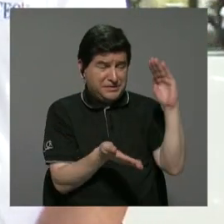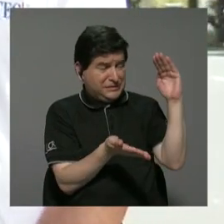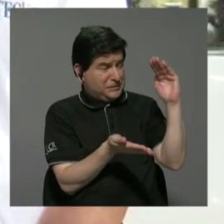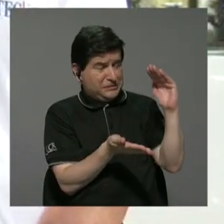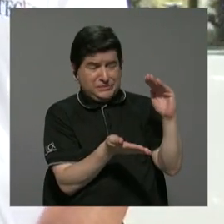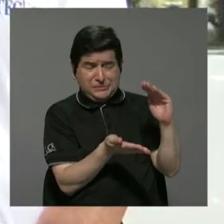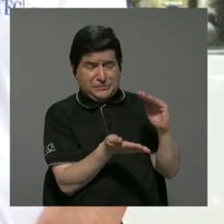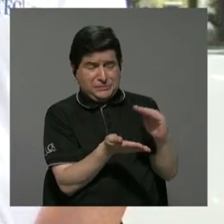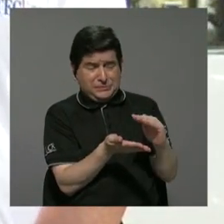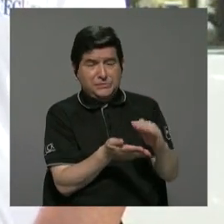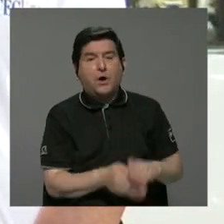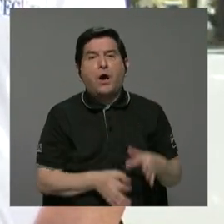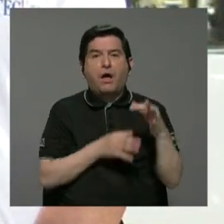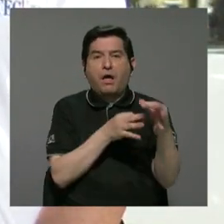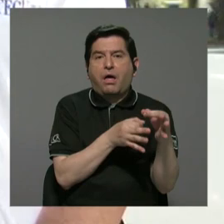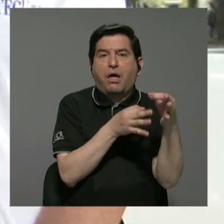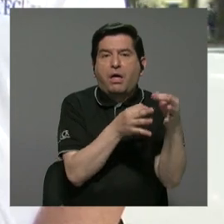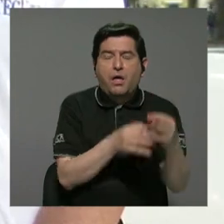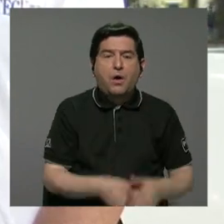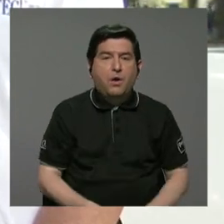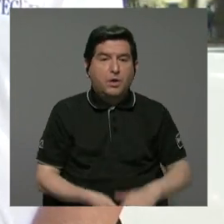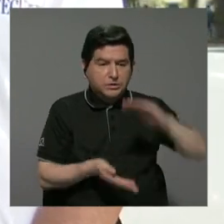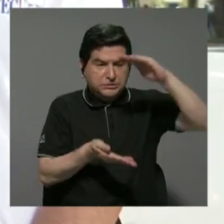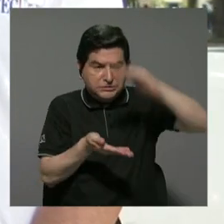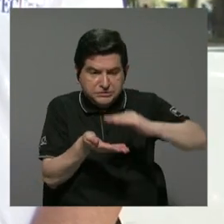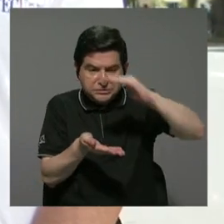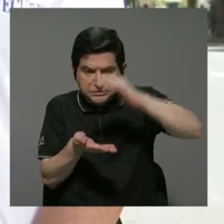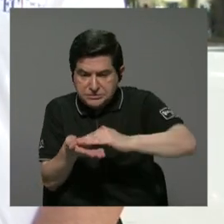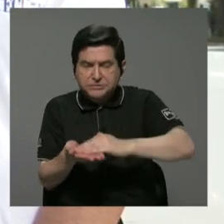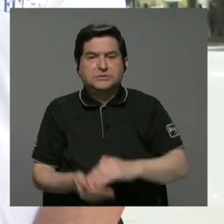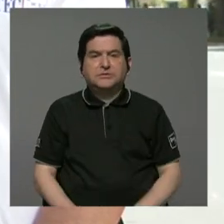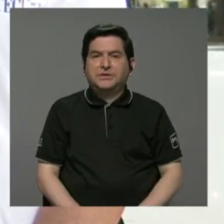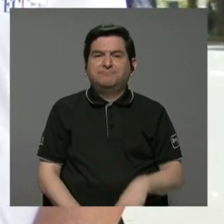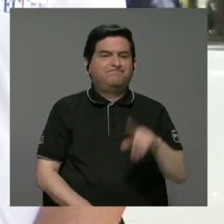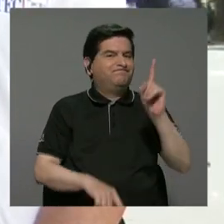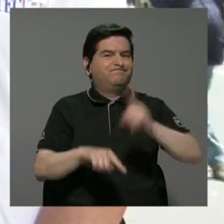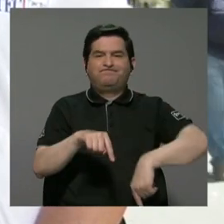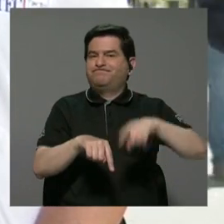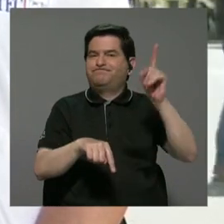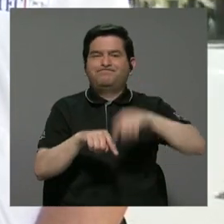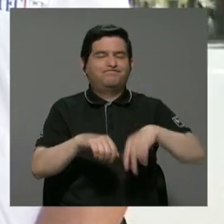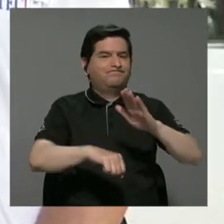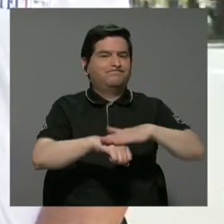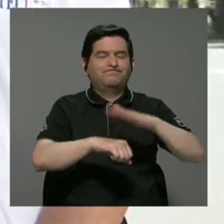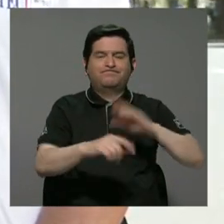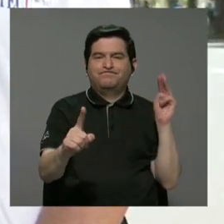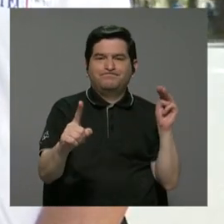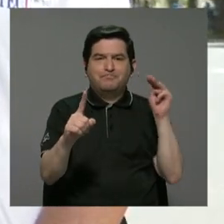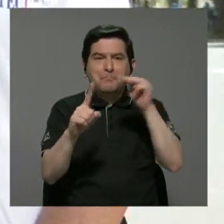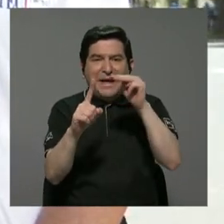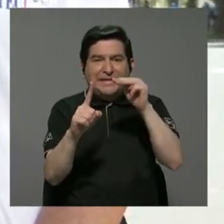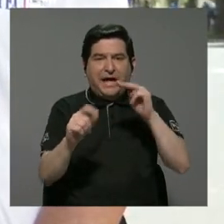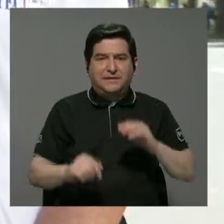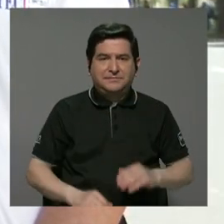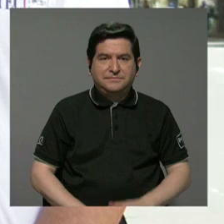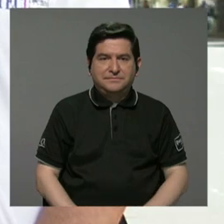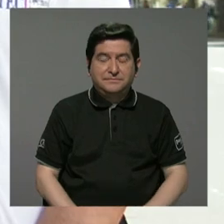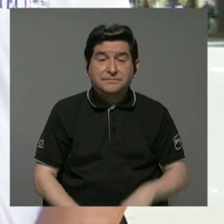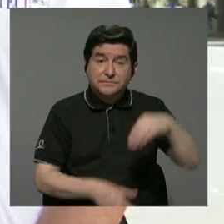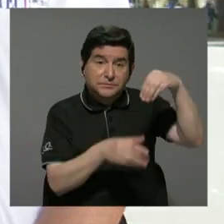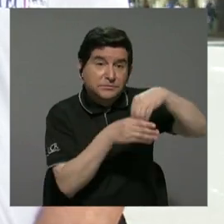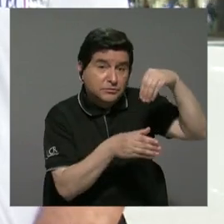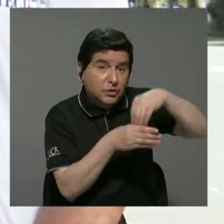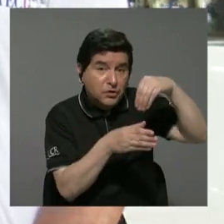disminuido, pospuesto, recortado, no va a poder lograr la meta de